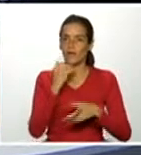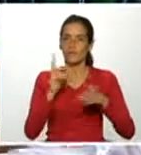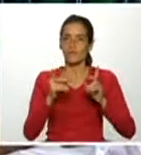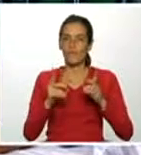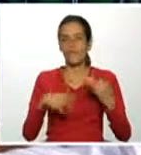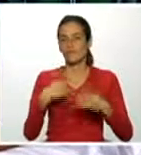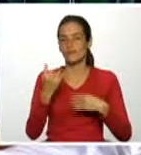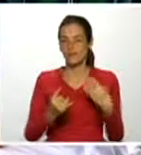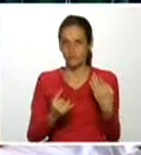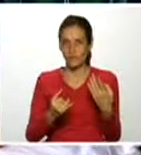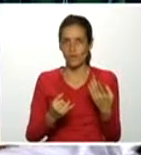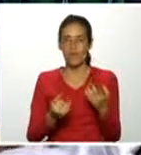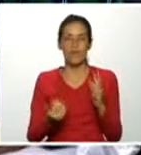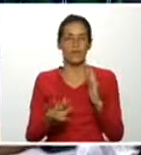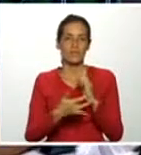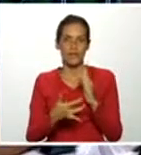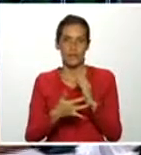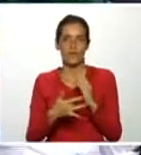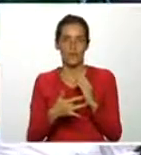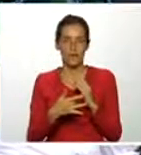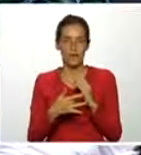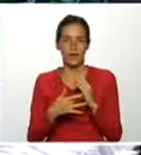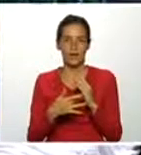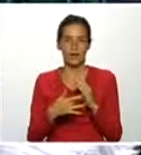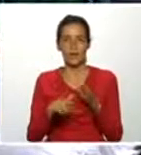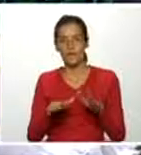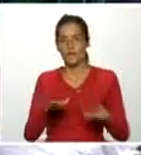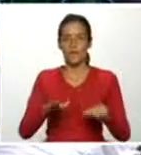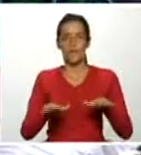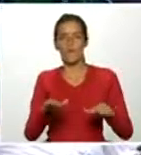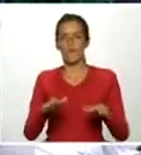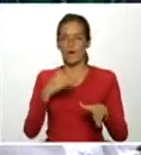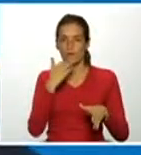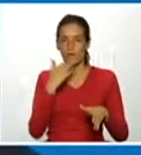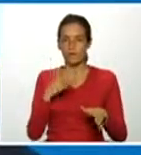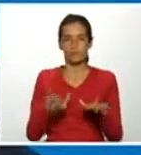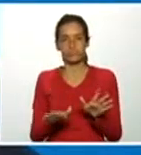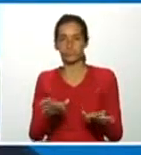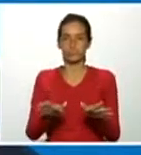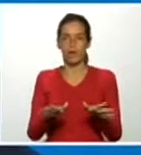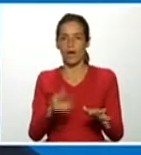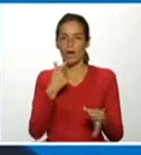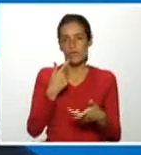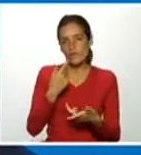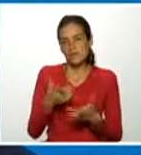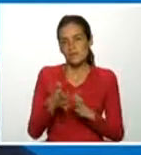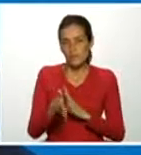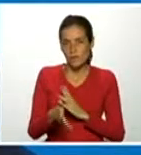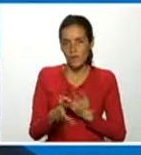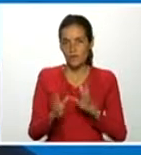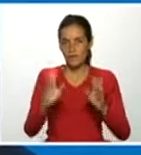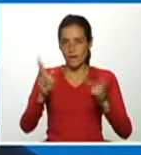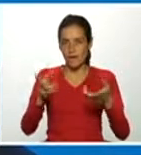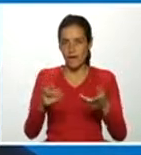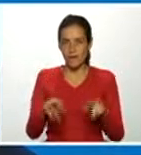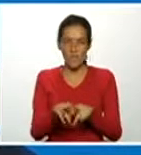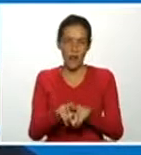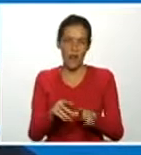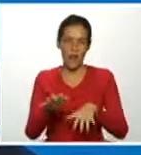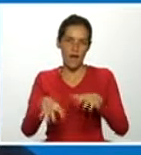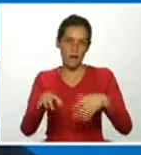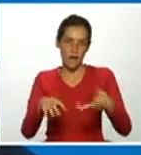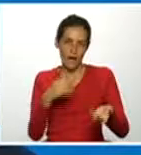proyecto, okay, alguna tecnología, es casualmente el pingüino. El pingüino es, digamos, una de las muchas mascotas, ¿sí?